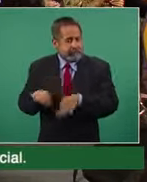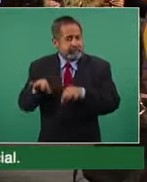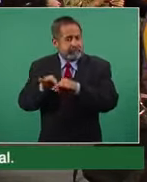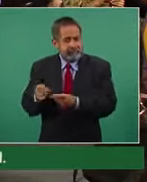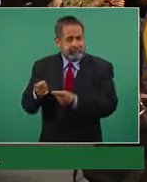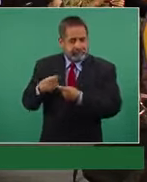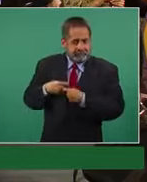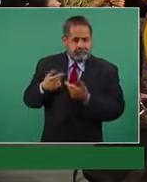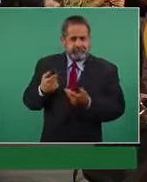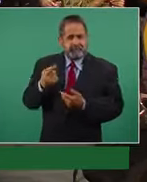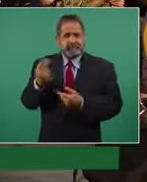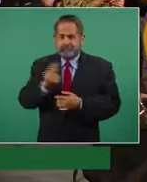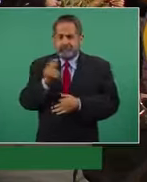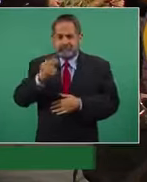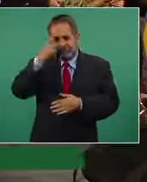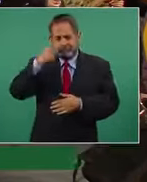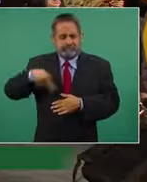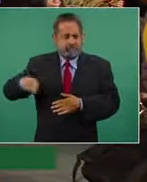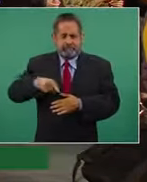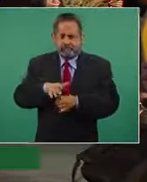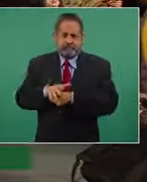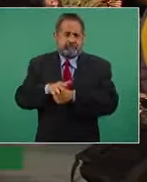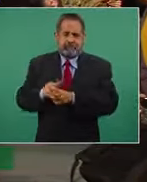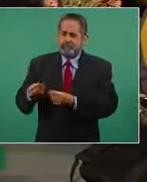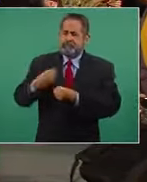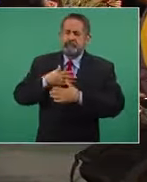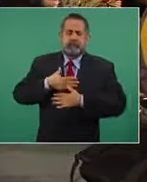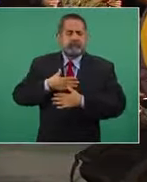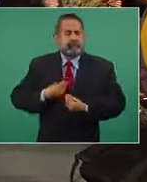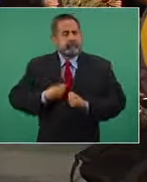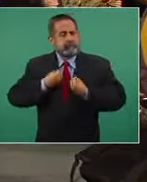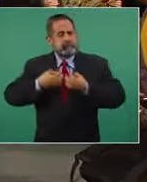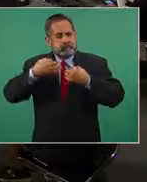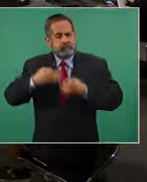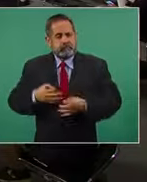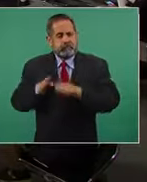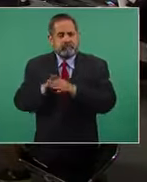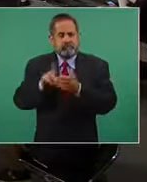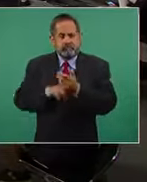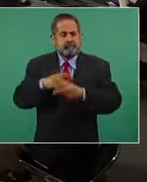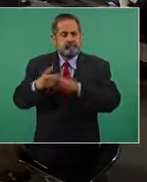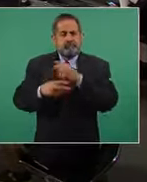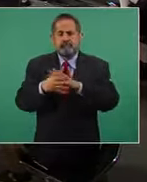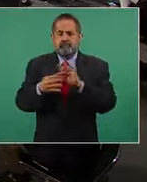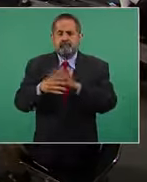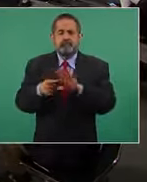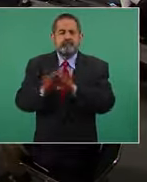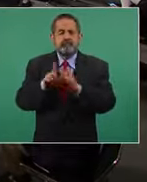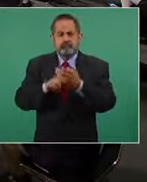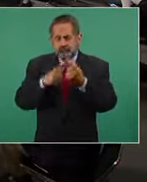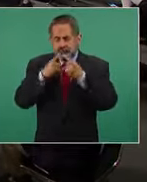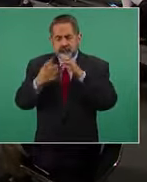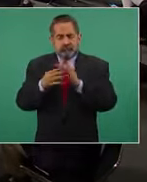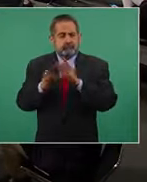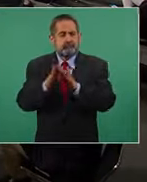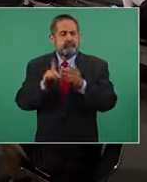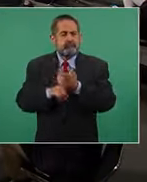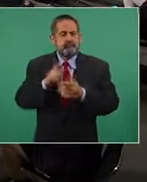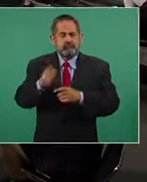las condiciones más elementales de vida digna y poder posteriormente dar una